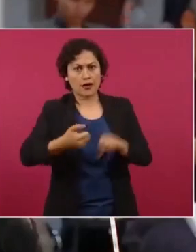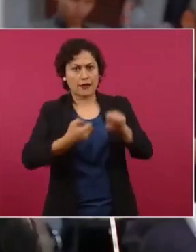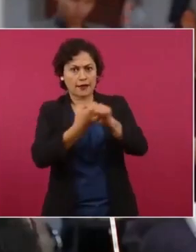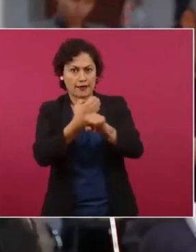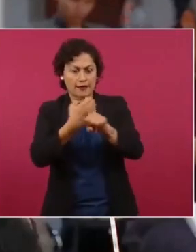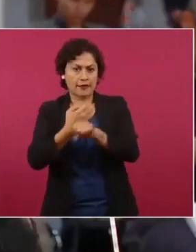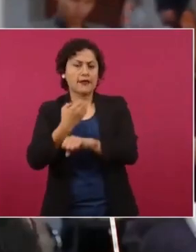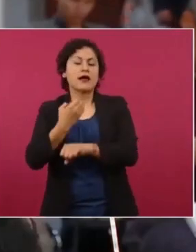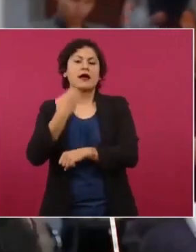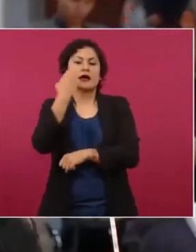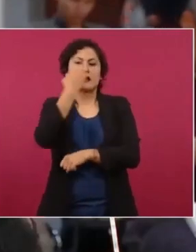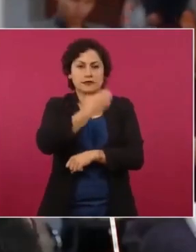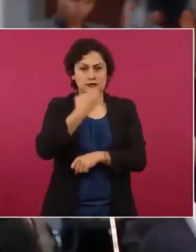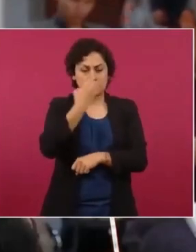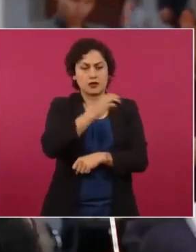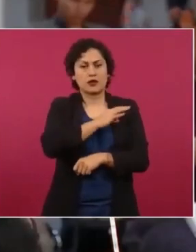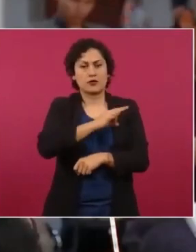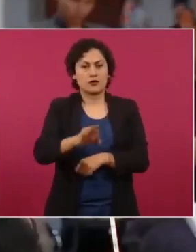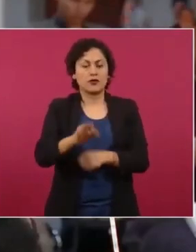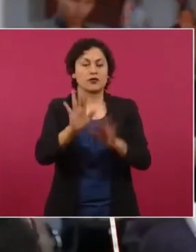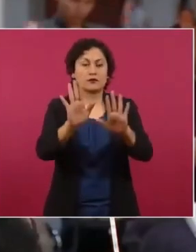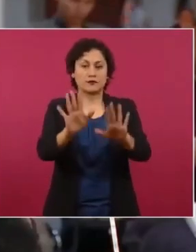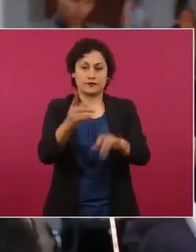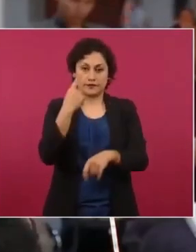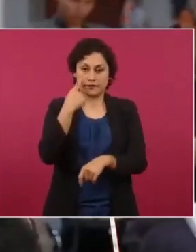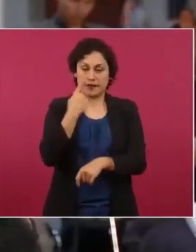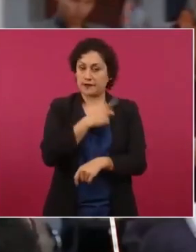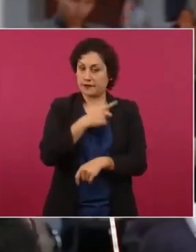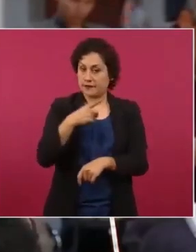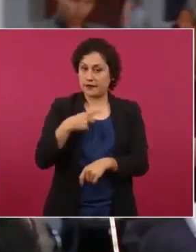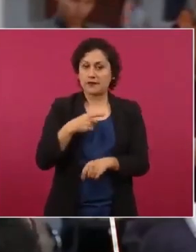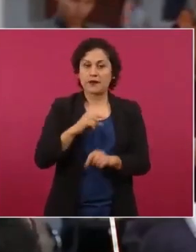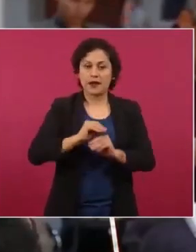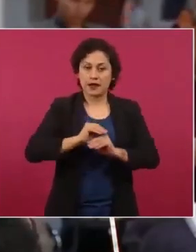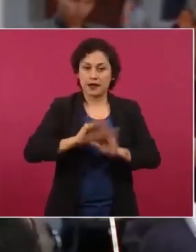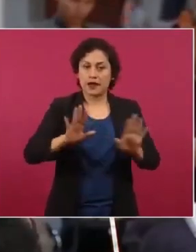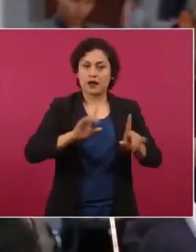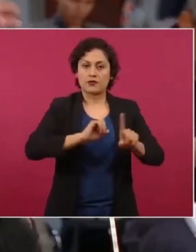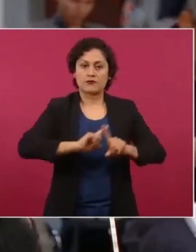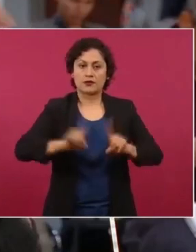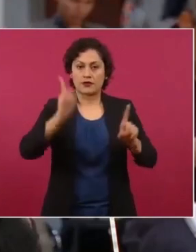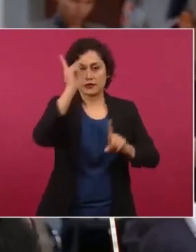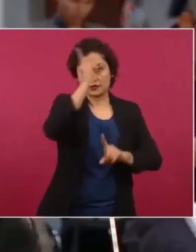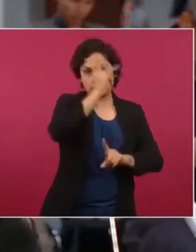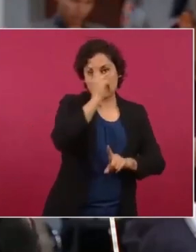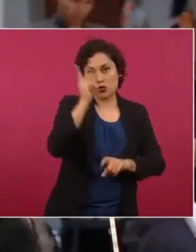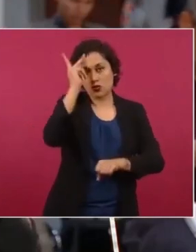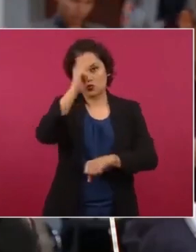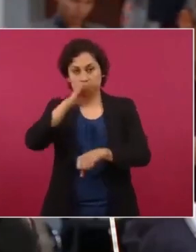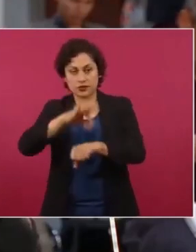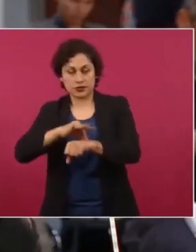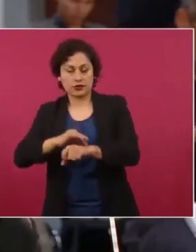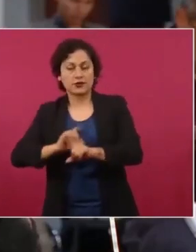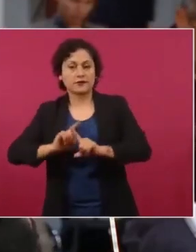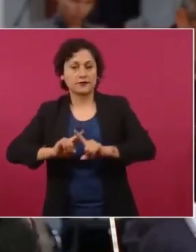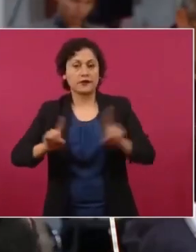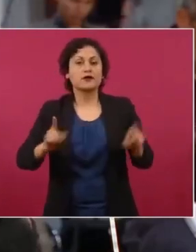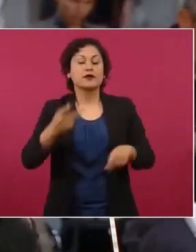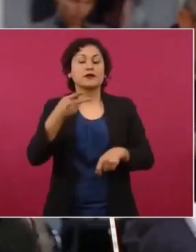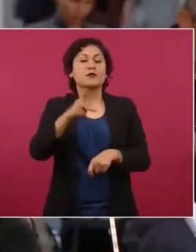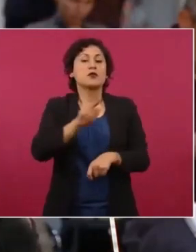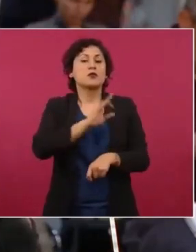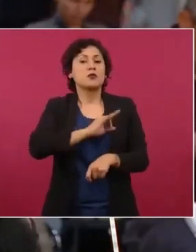contención, porque podemos hablar de psiquiatría, podemos hablar de otros temas, pero por lo menos tener un psicólogo en cada escuela para